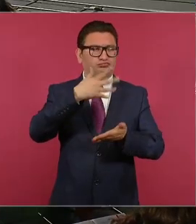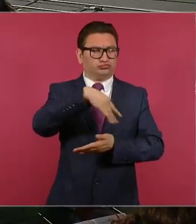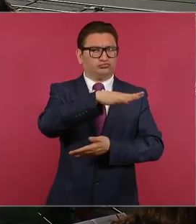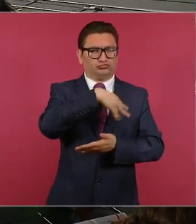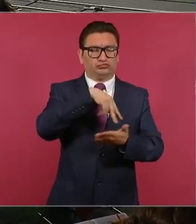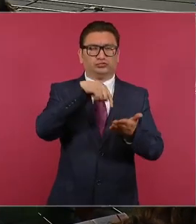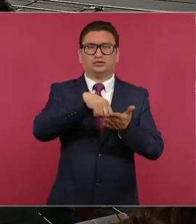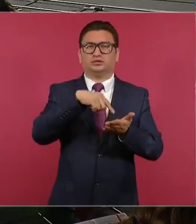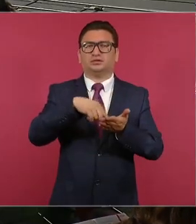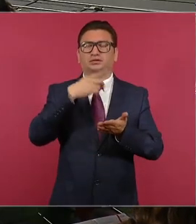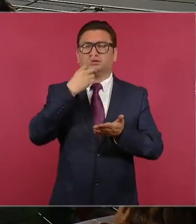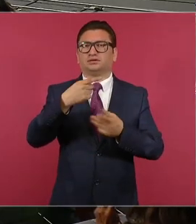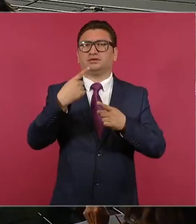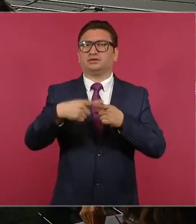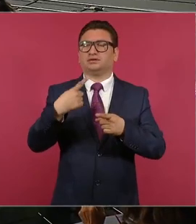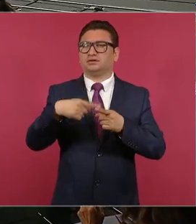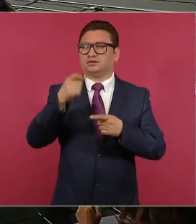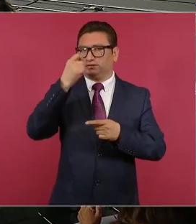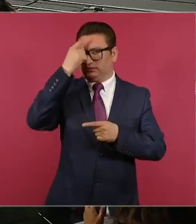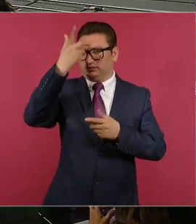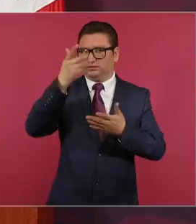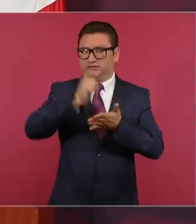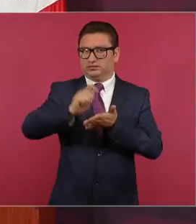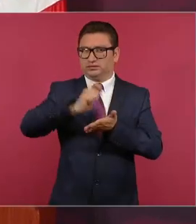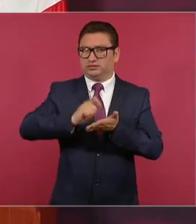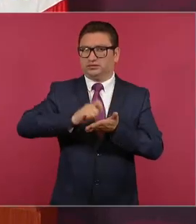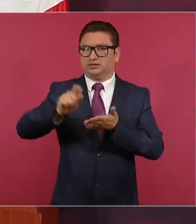de este escritor